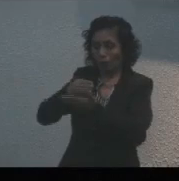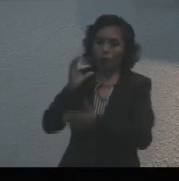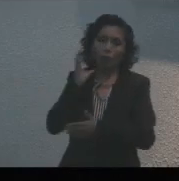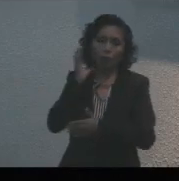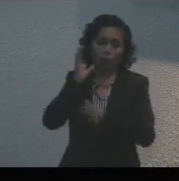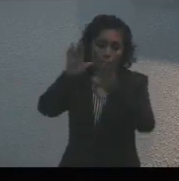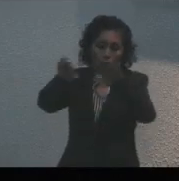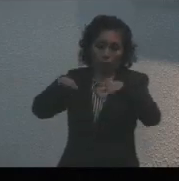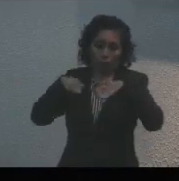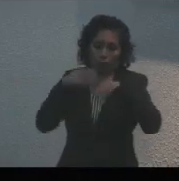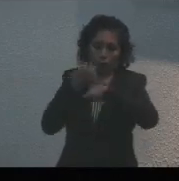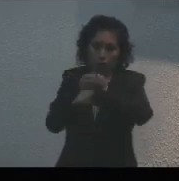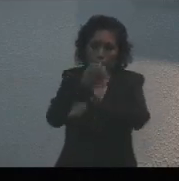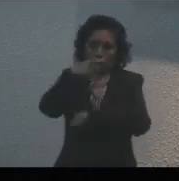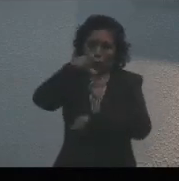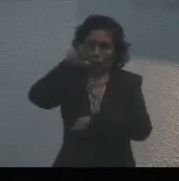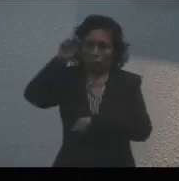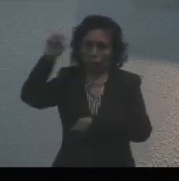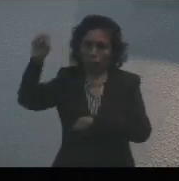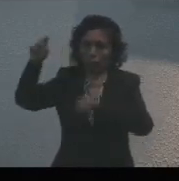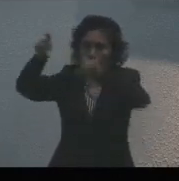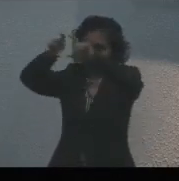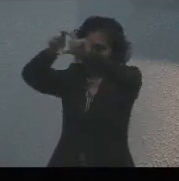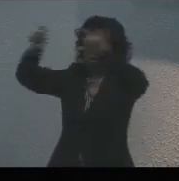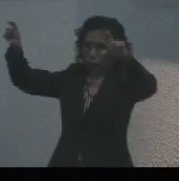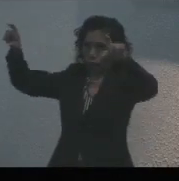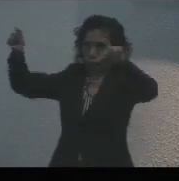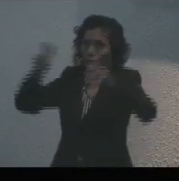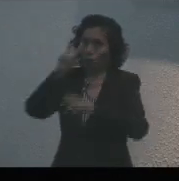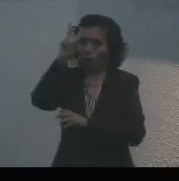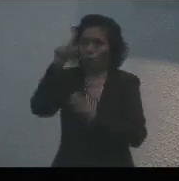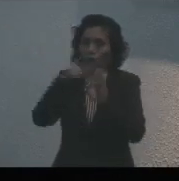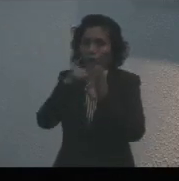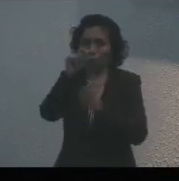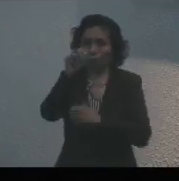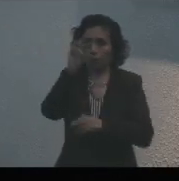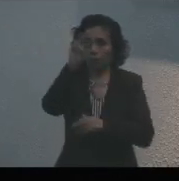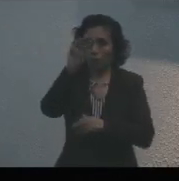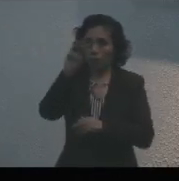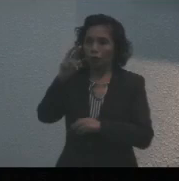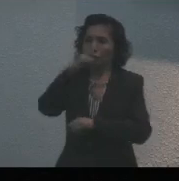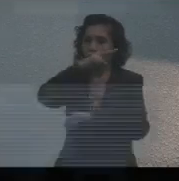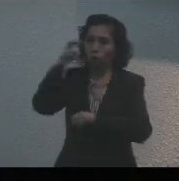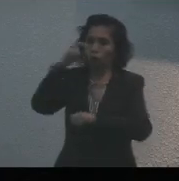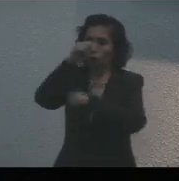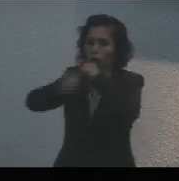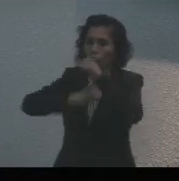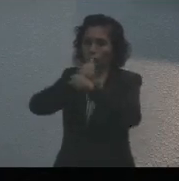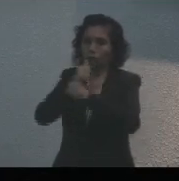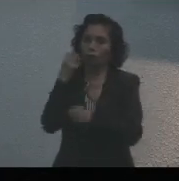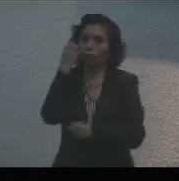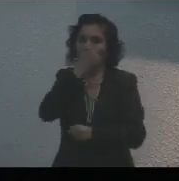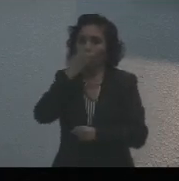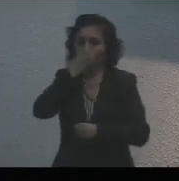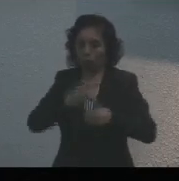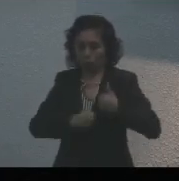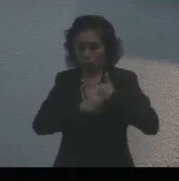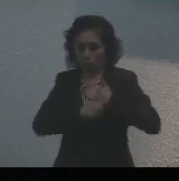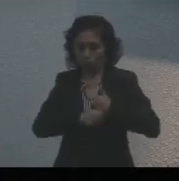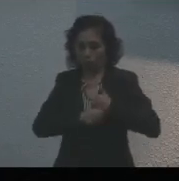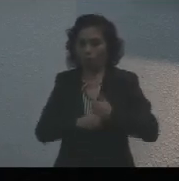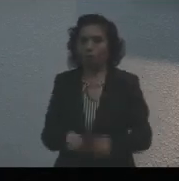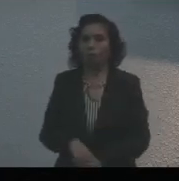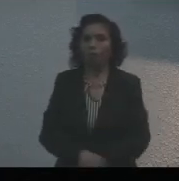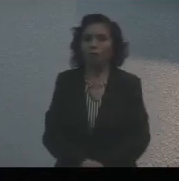del Estado Libre y Soberano de Quintana Roo, la leyenda 2023, Bicentenario del Heroico Colegio Militar.